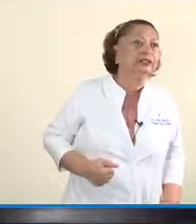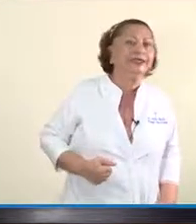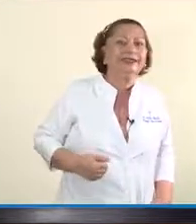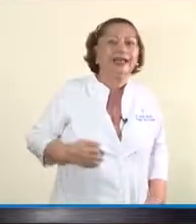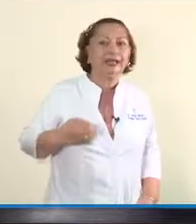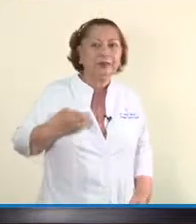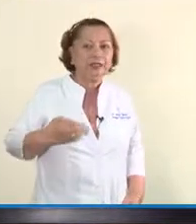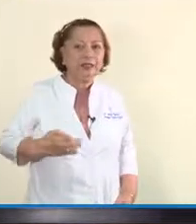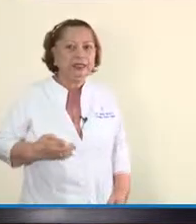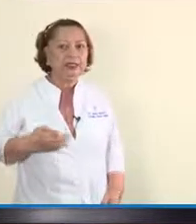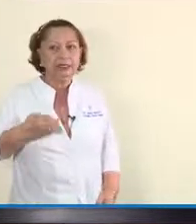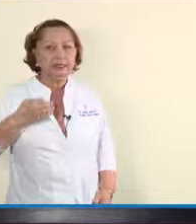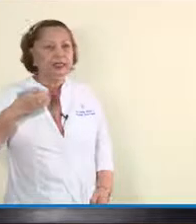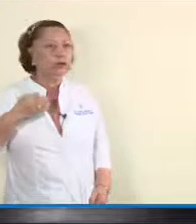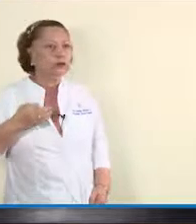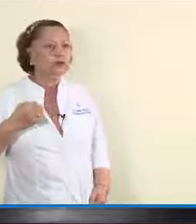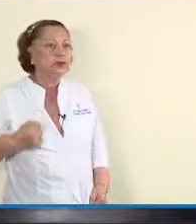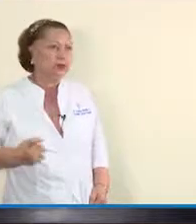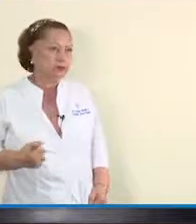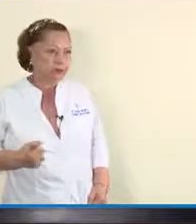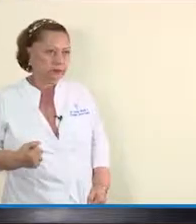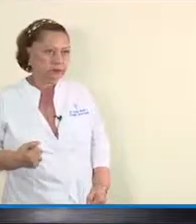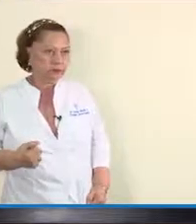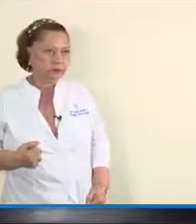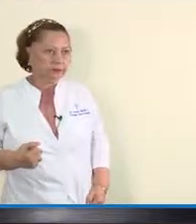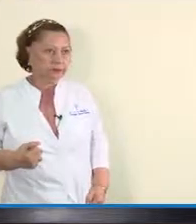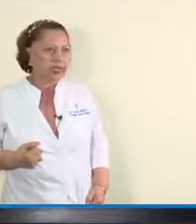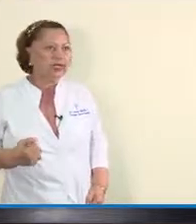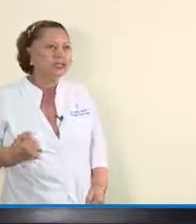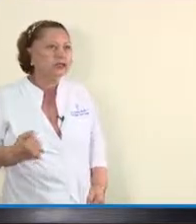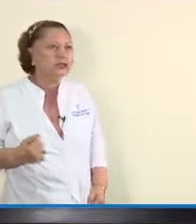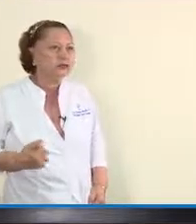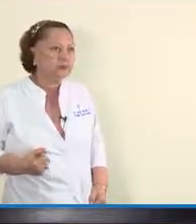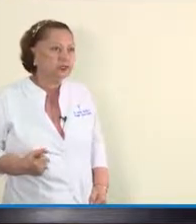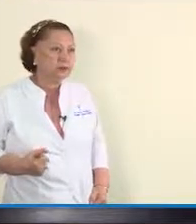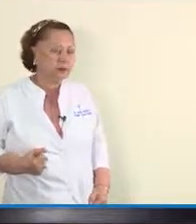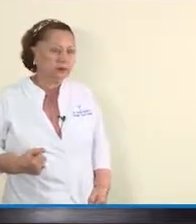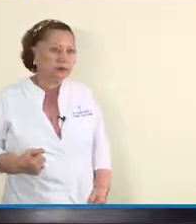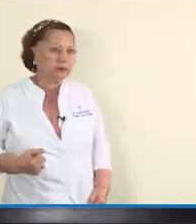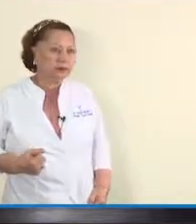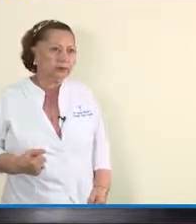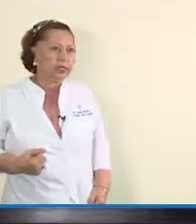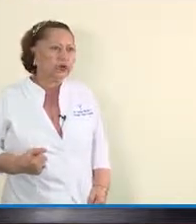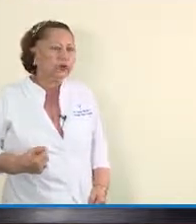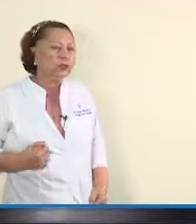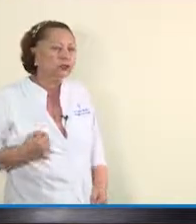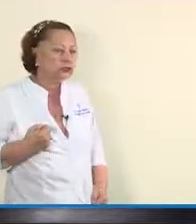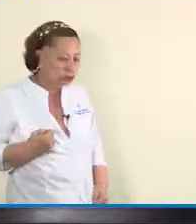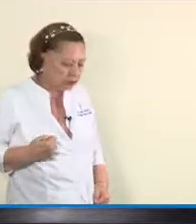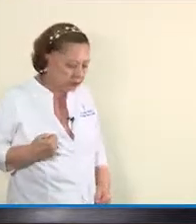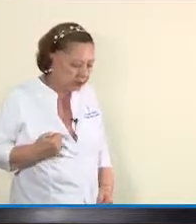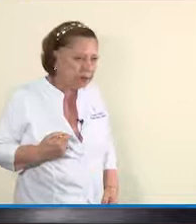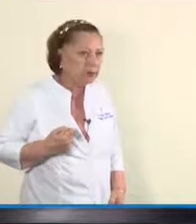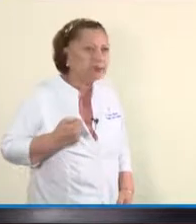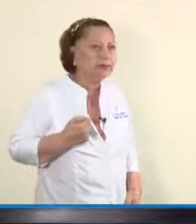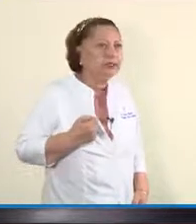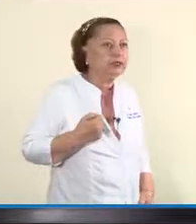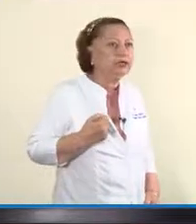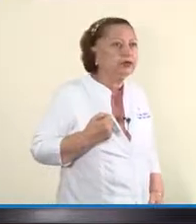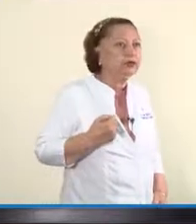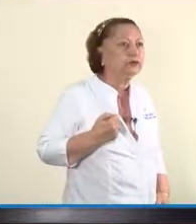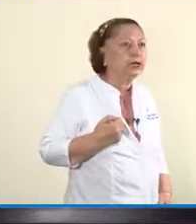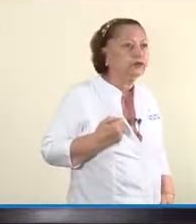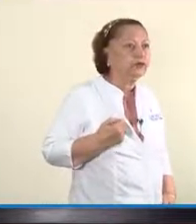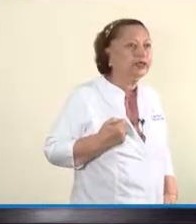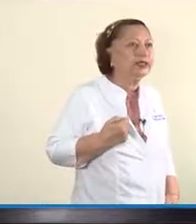2. Transmitir calor humano. ¿A qué nos referimos? Cuando nosotros decimos